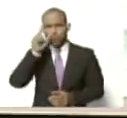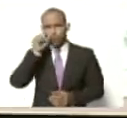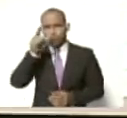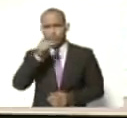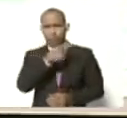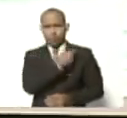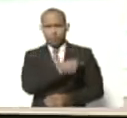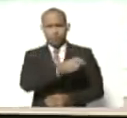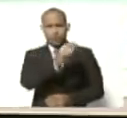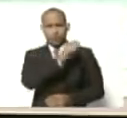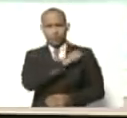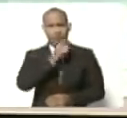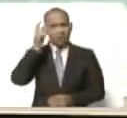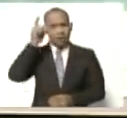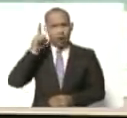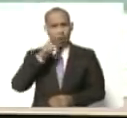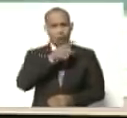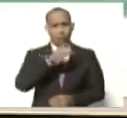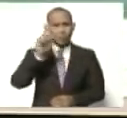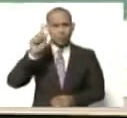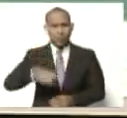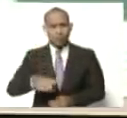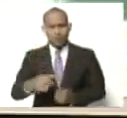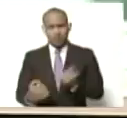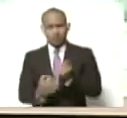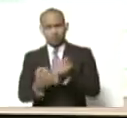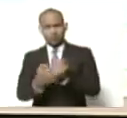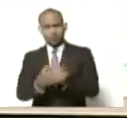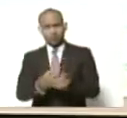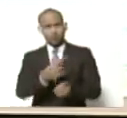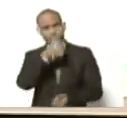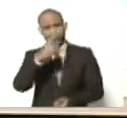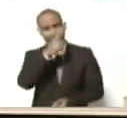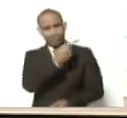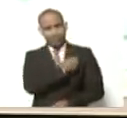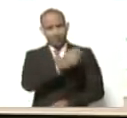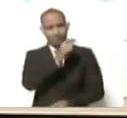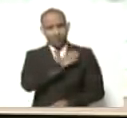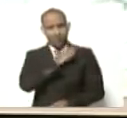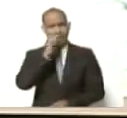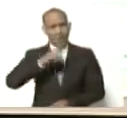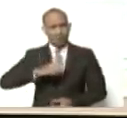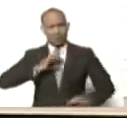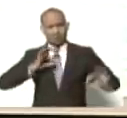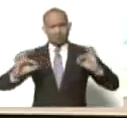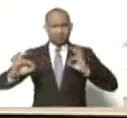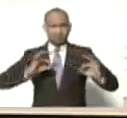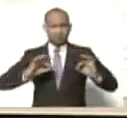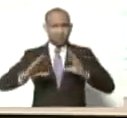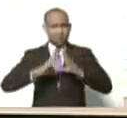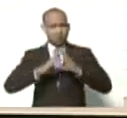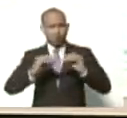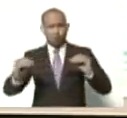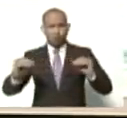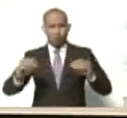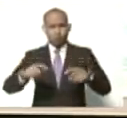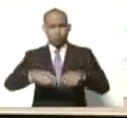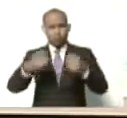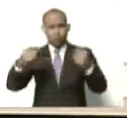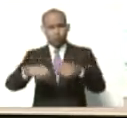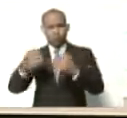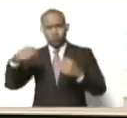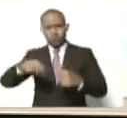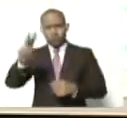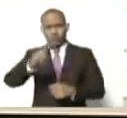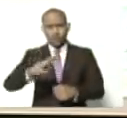España, Leopoldo López. Desde España se planifican estos y otros ataques, pero el